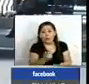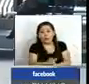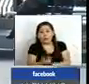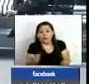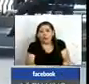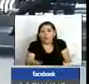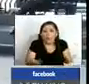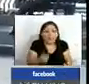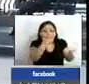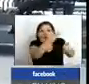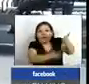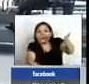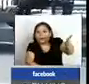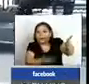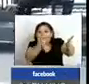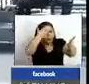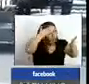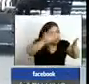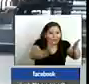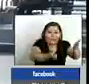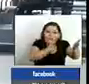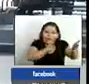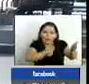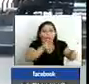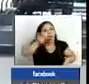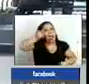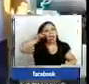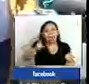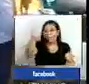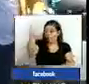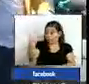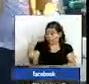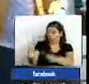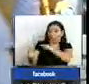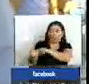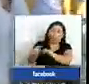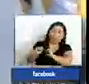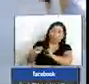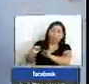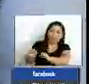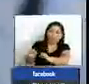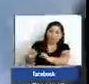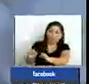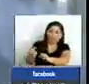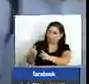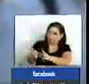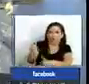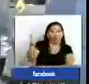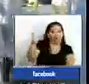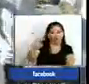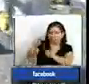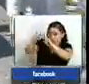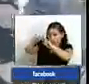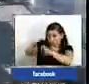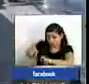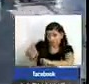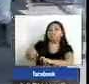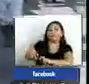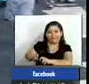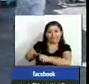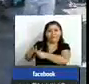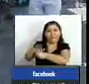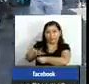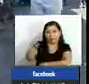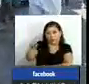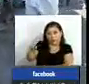que no se sabe. Cuando alguien muere sin habérsele hecho una prueba para ver si